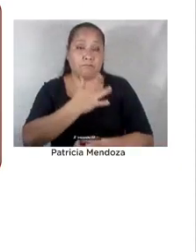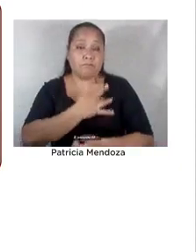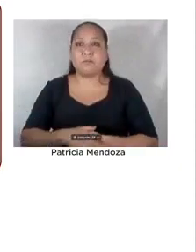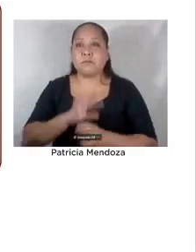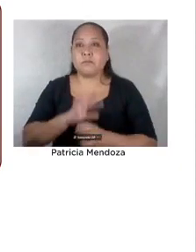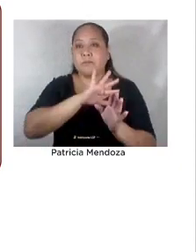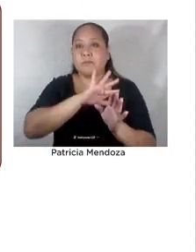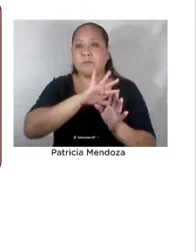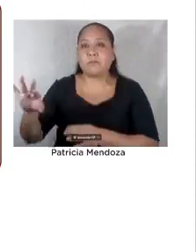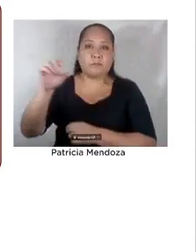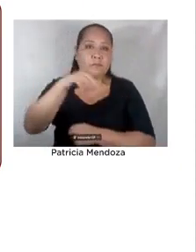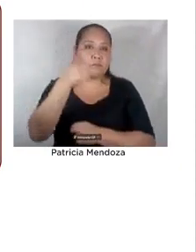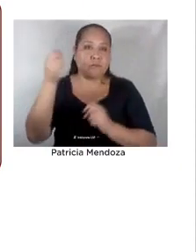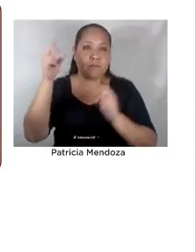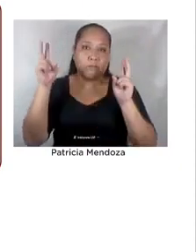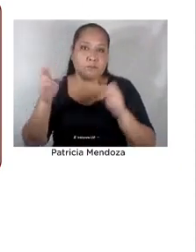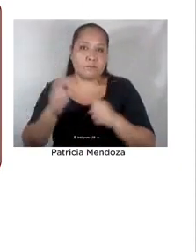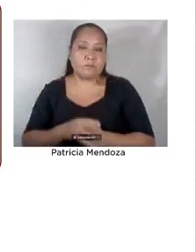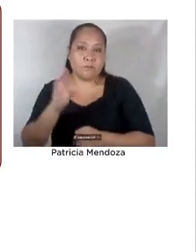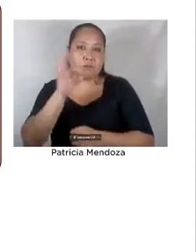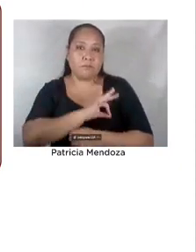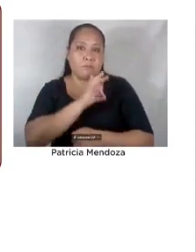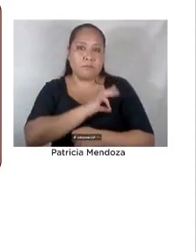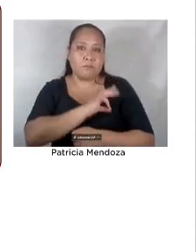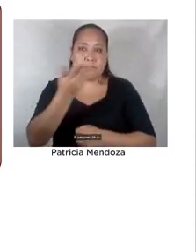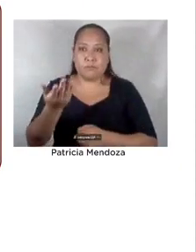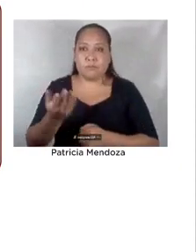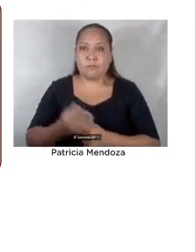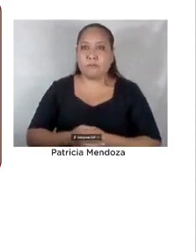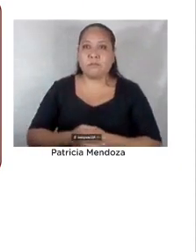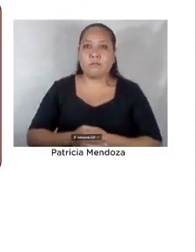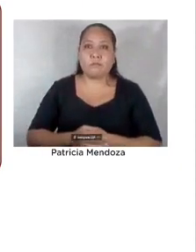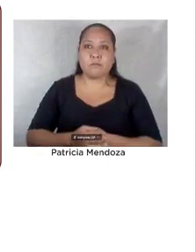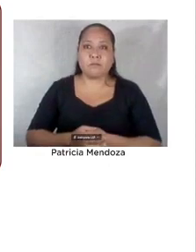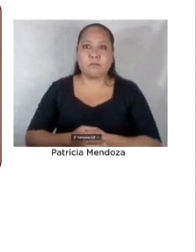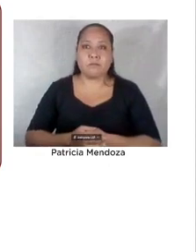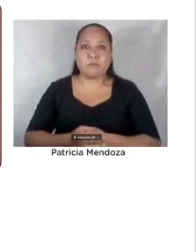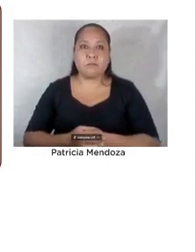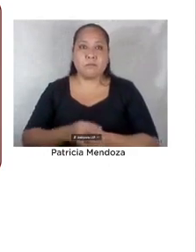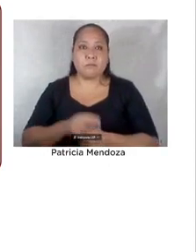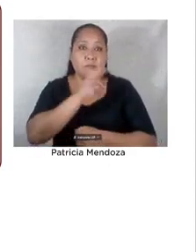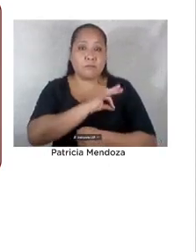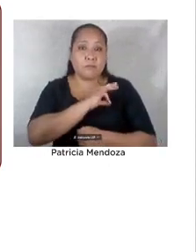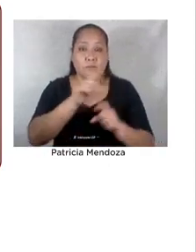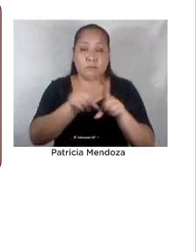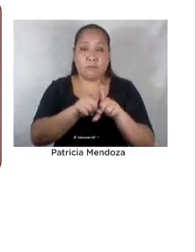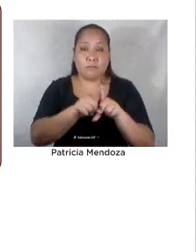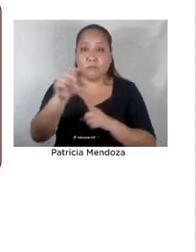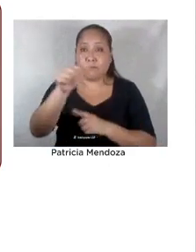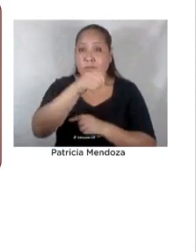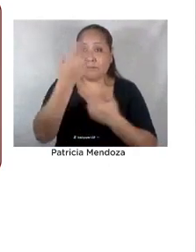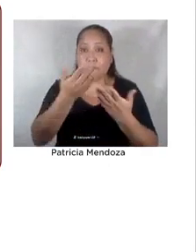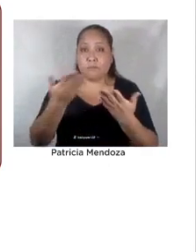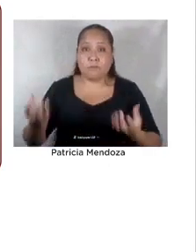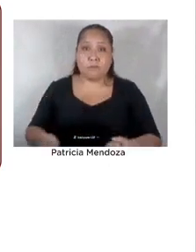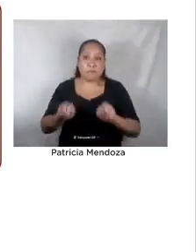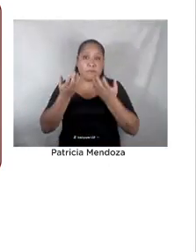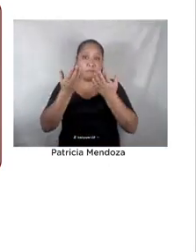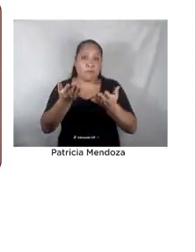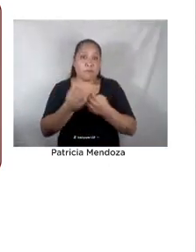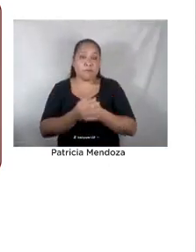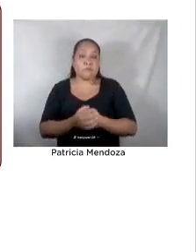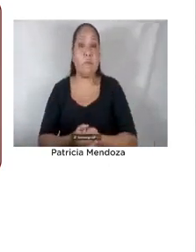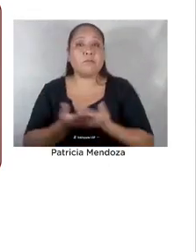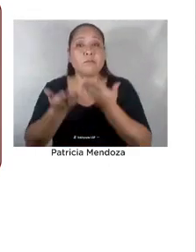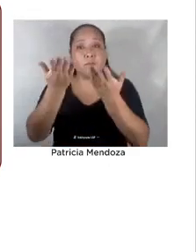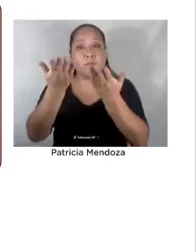Otras cosas, y aprovechando que sale el doctor Guacoto, otras cosas que también ya se han estado brindando, ya se ha estado brindando